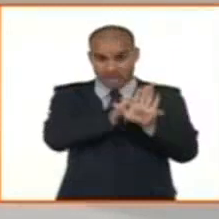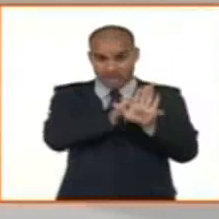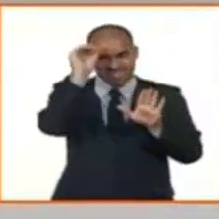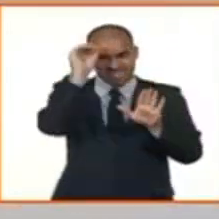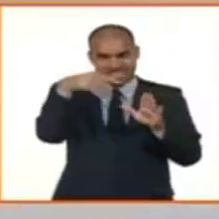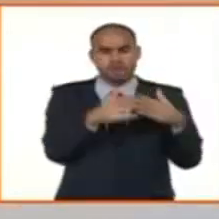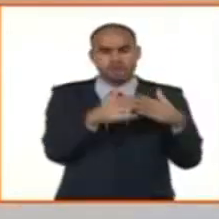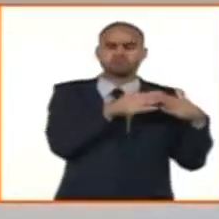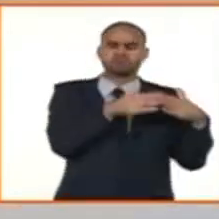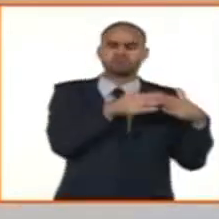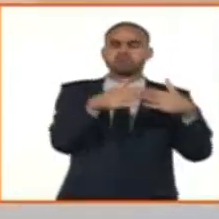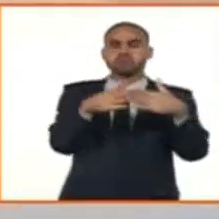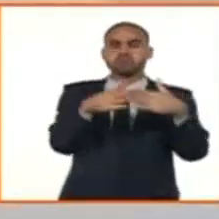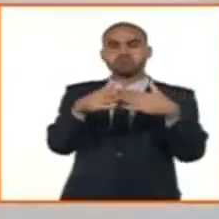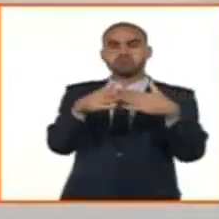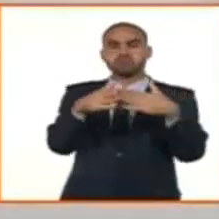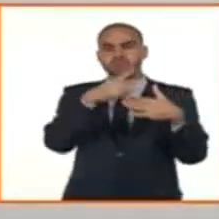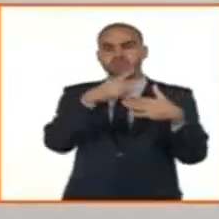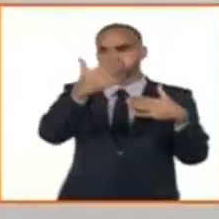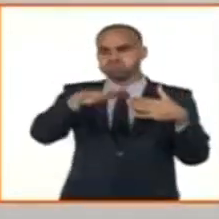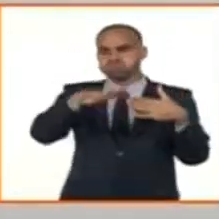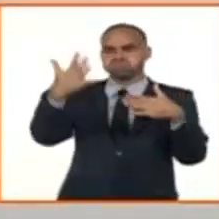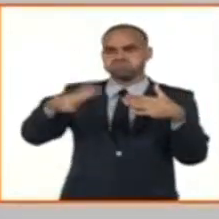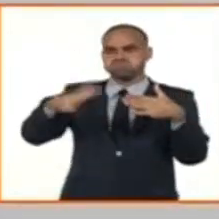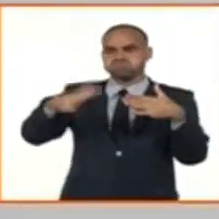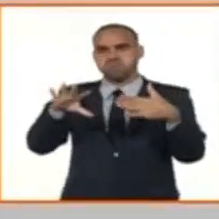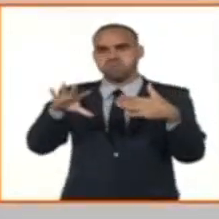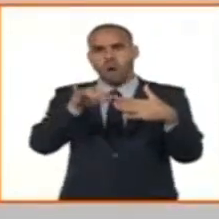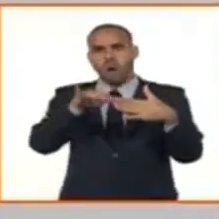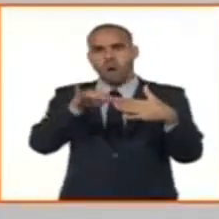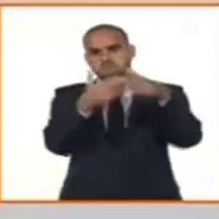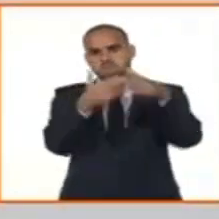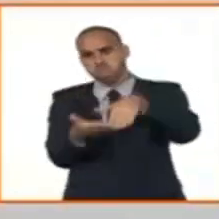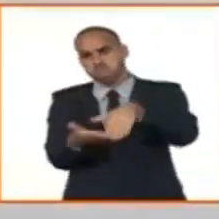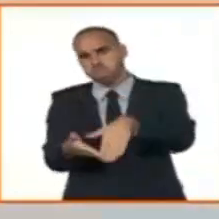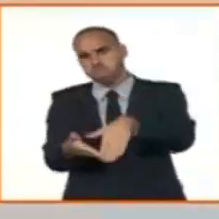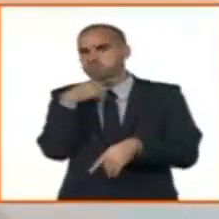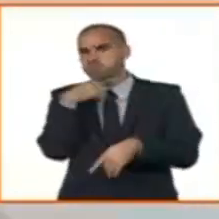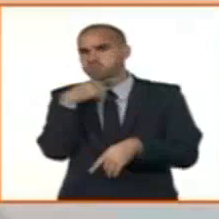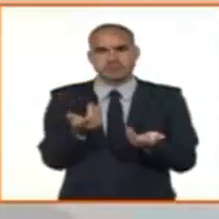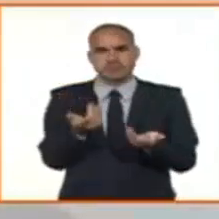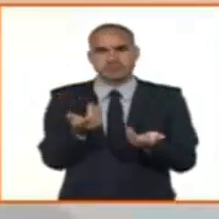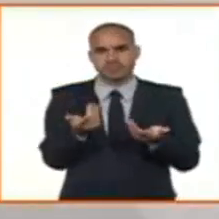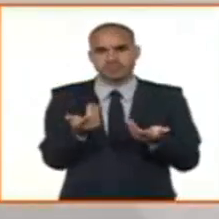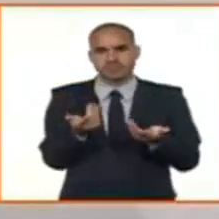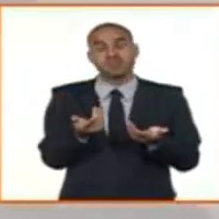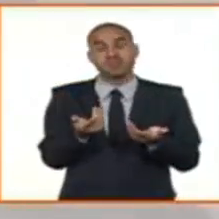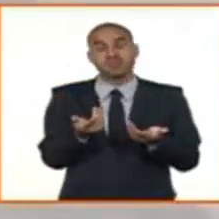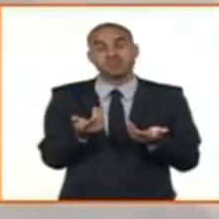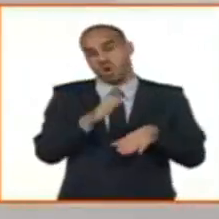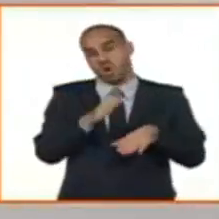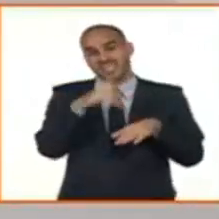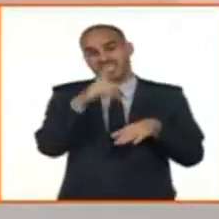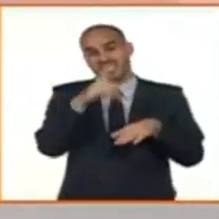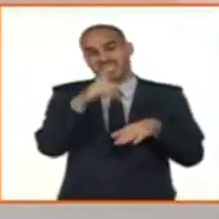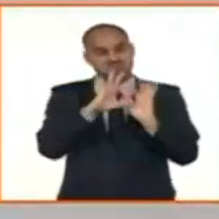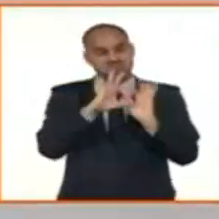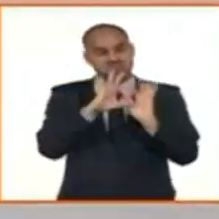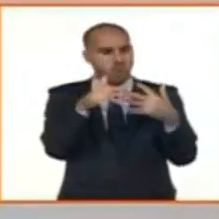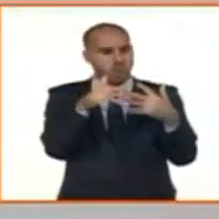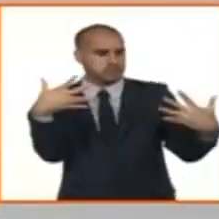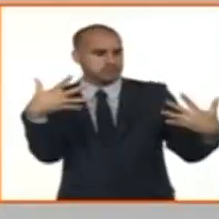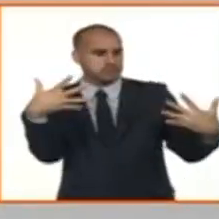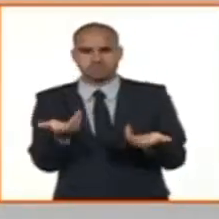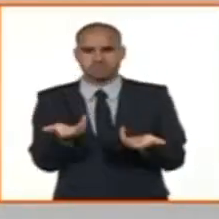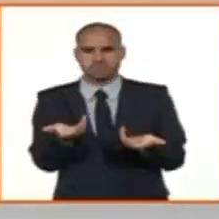recibidos allí, altos costos también para la familia cubana que se ha visto separada por motivos similares y también ha